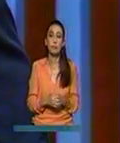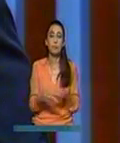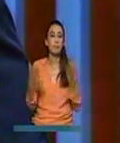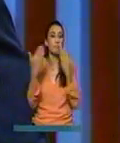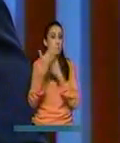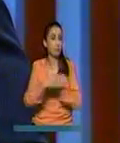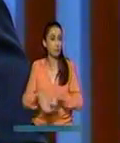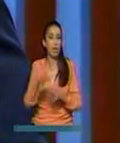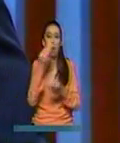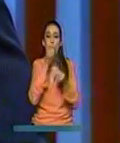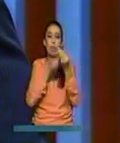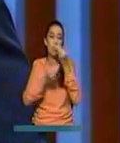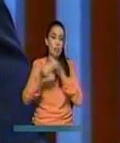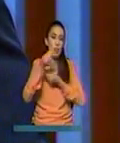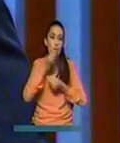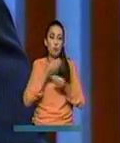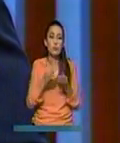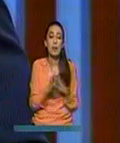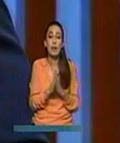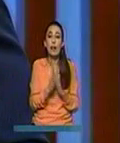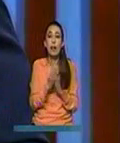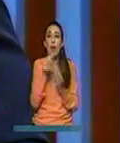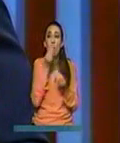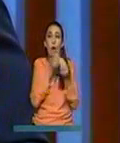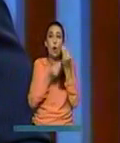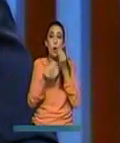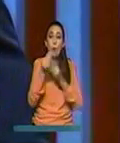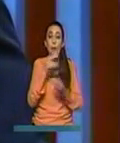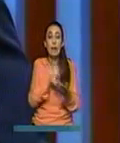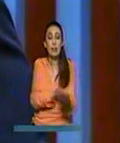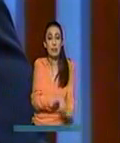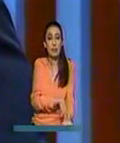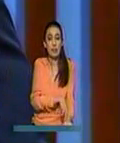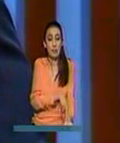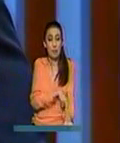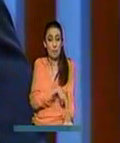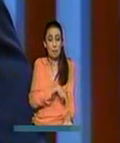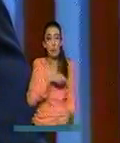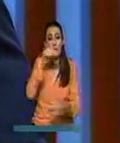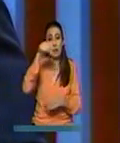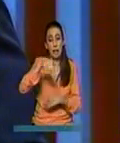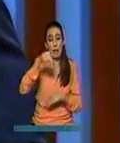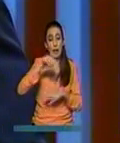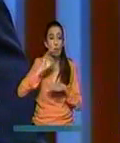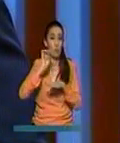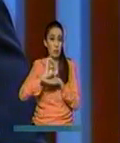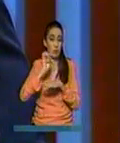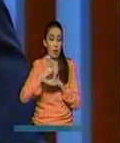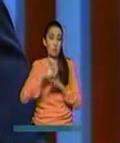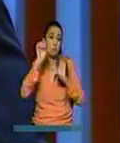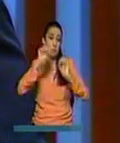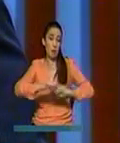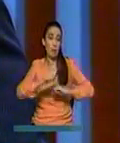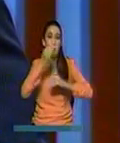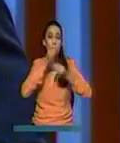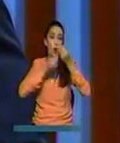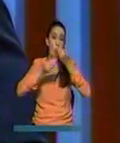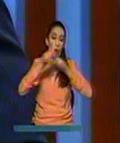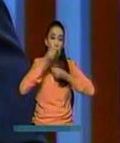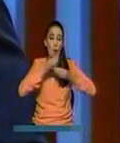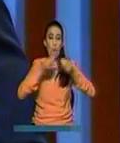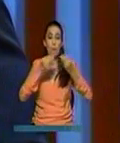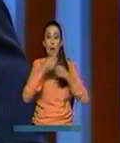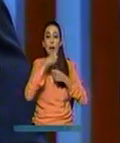pueden degustar una comida. Nosotros nos especializamos en una comida típica nacional, con